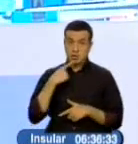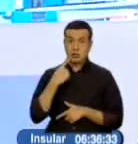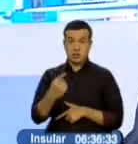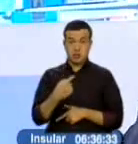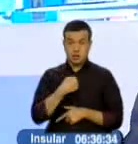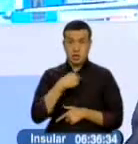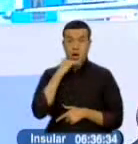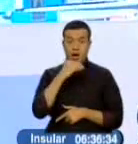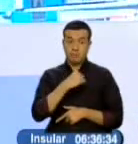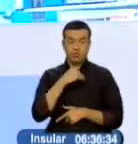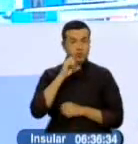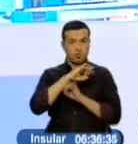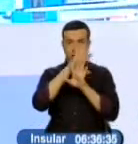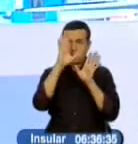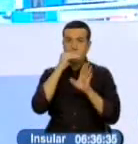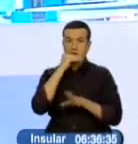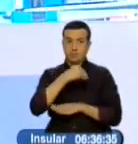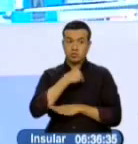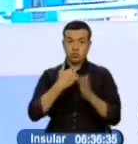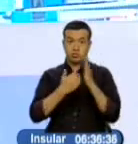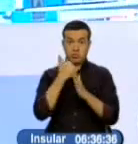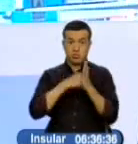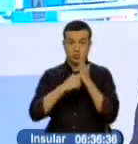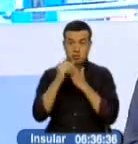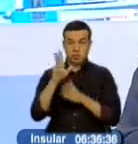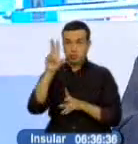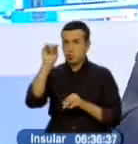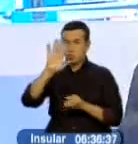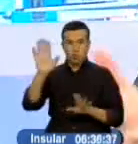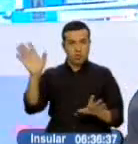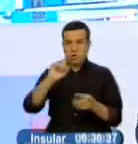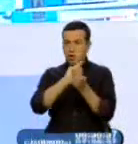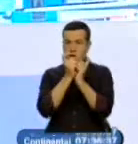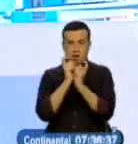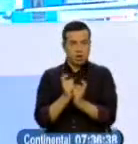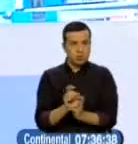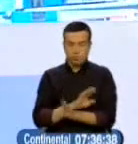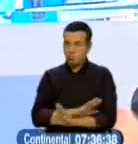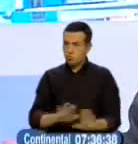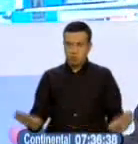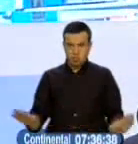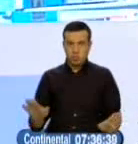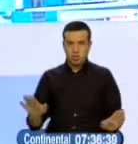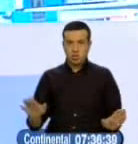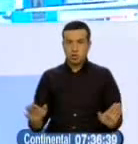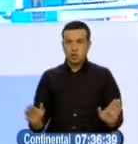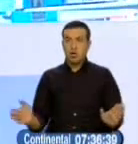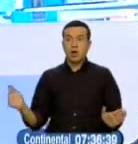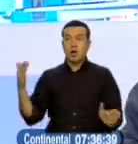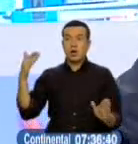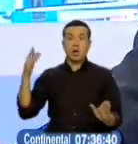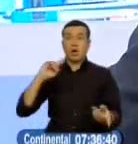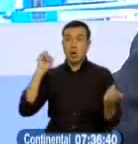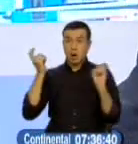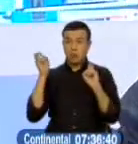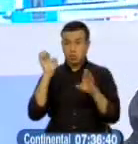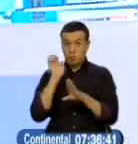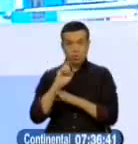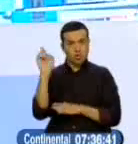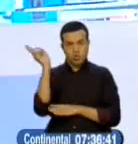un mensaje bastante claro a los nuevos ministros. No hagamos cambios, aquí no estamos refundando el país, somos parte